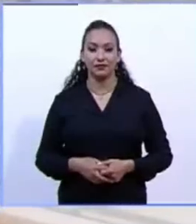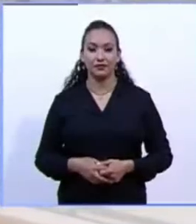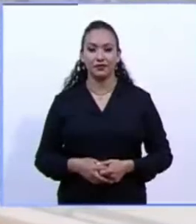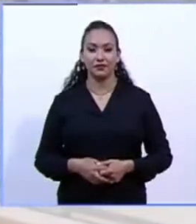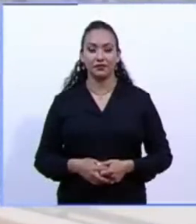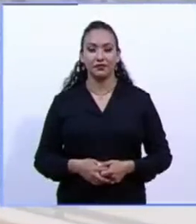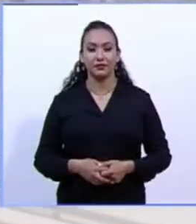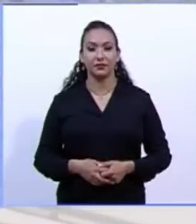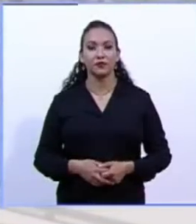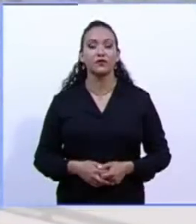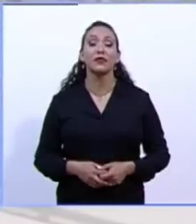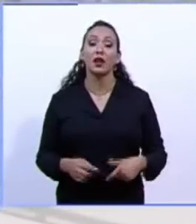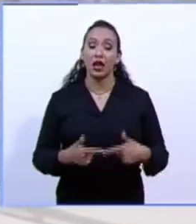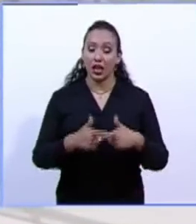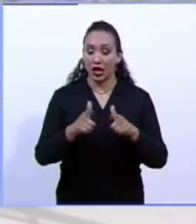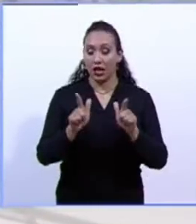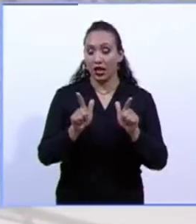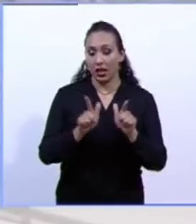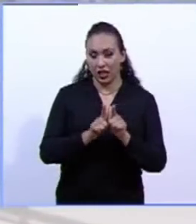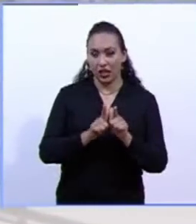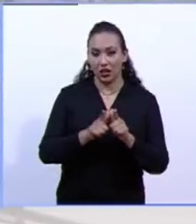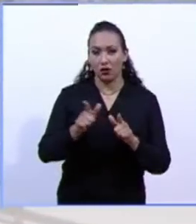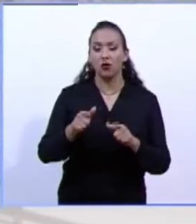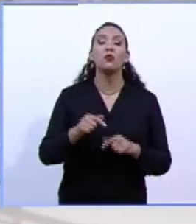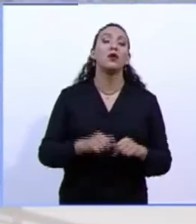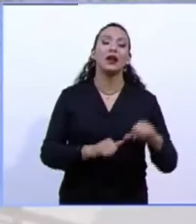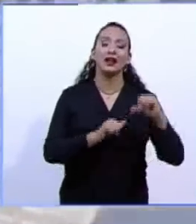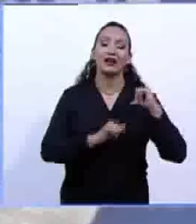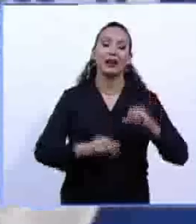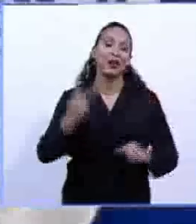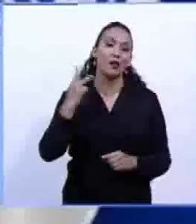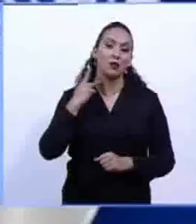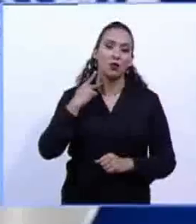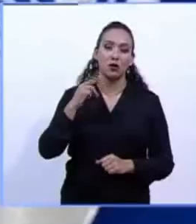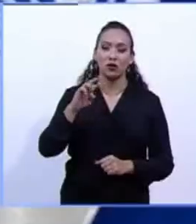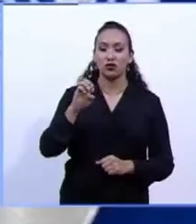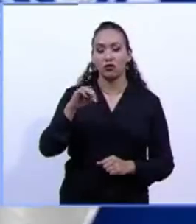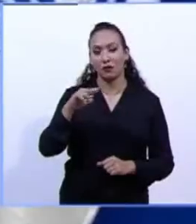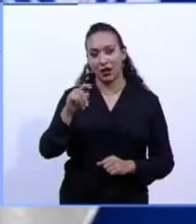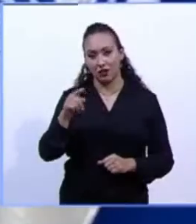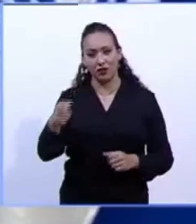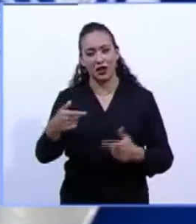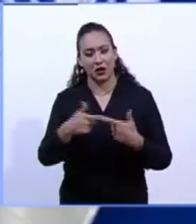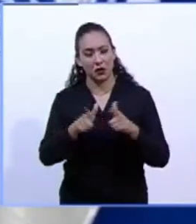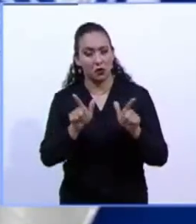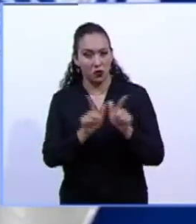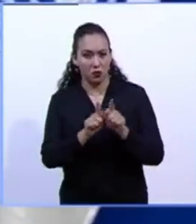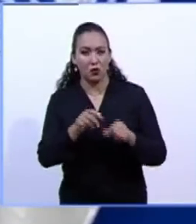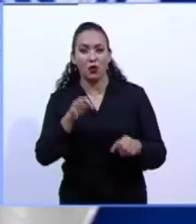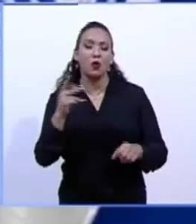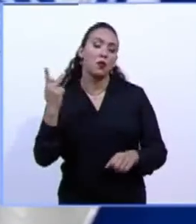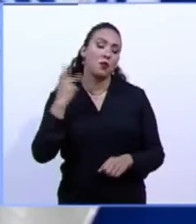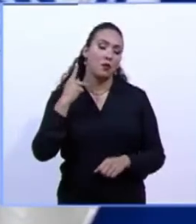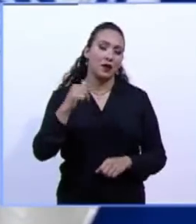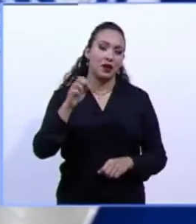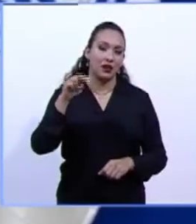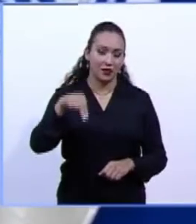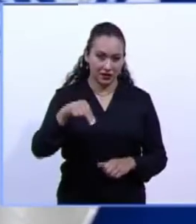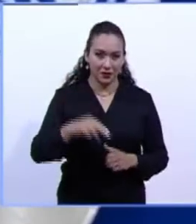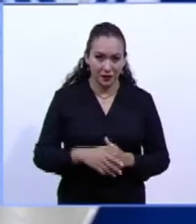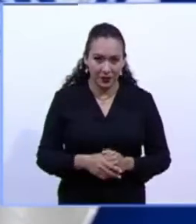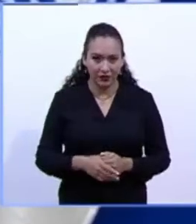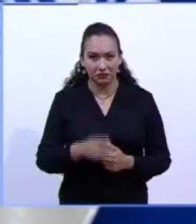El dirigente del Partido Acción Nacional, Jorge Romero, anunció movilizaciones y acciones de resistencia civil contra la